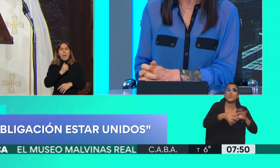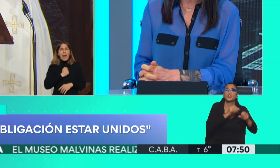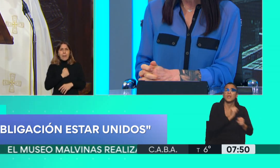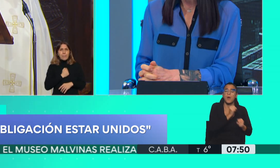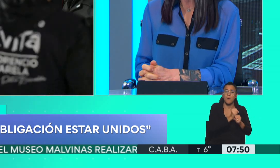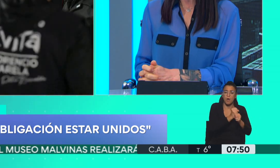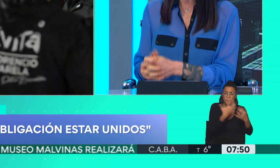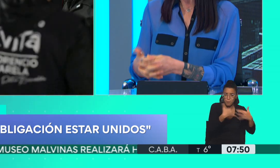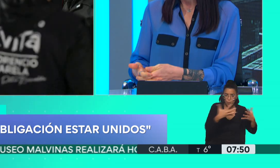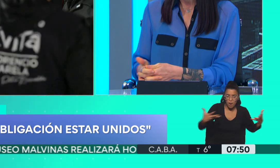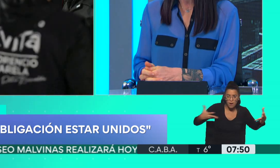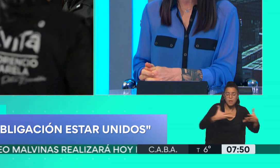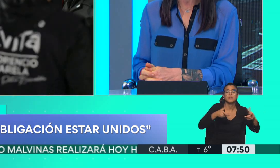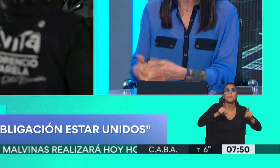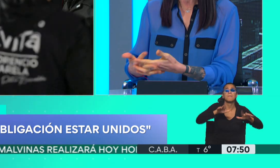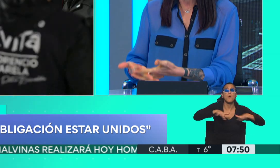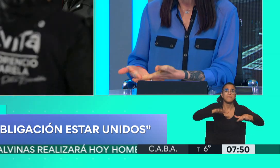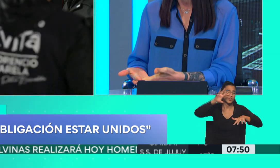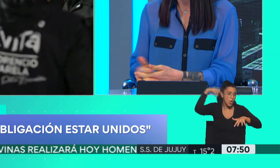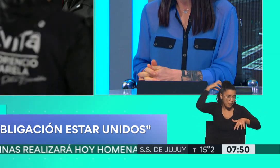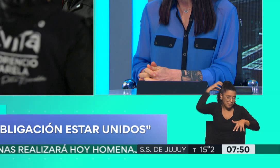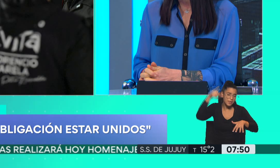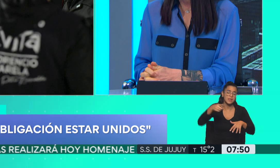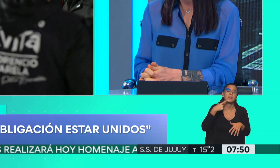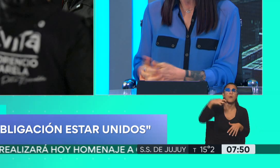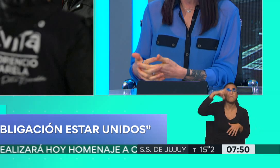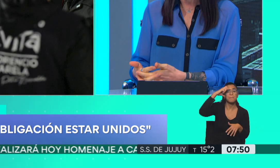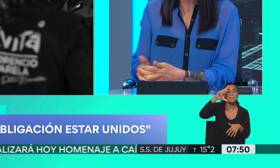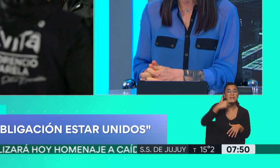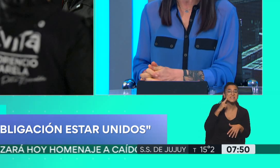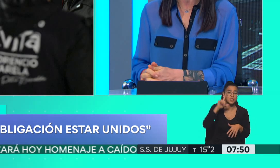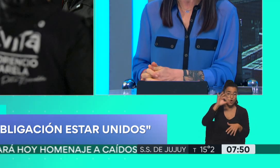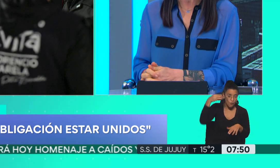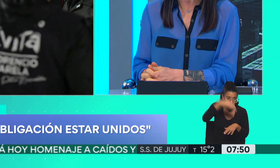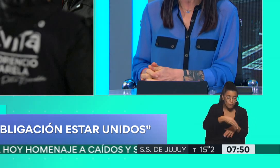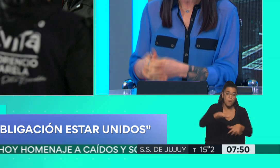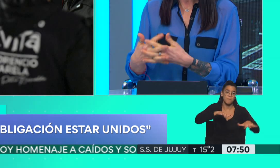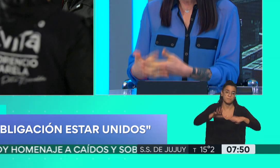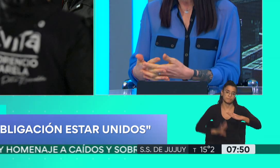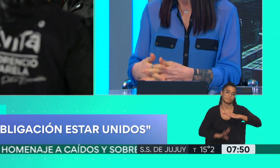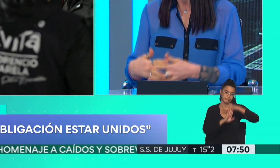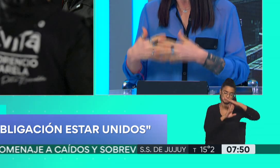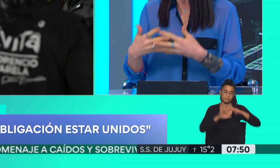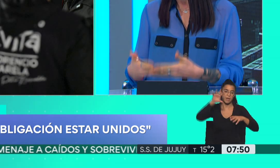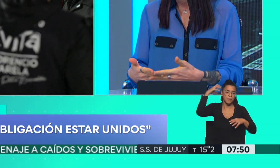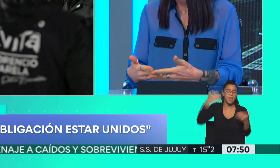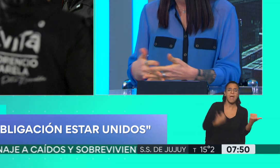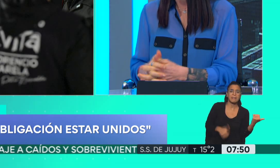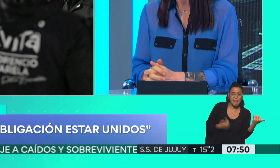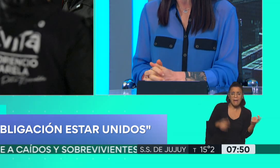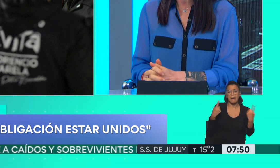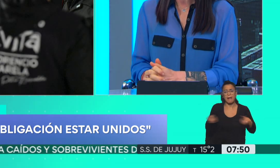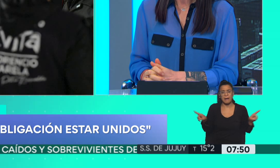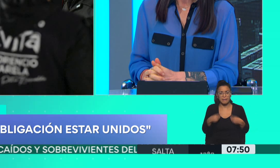populares también del movimiento evita estuvo ahí emilio pérsico referente del movimiento evita con la guitarra cantando